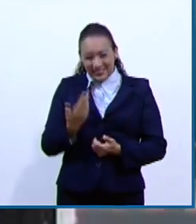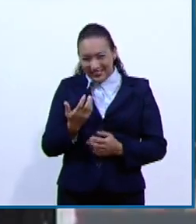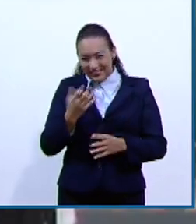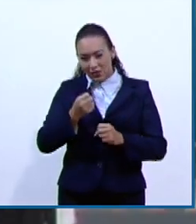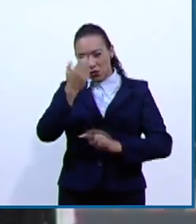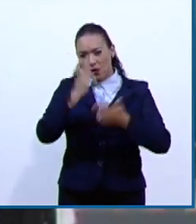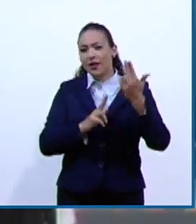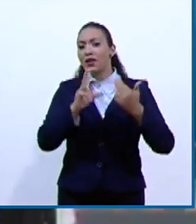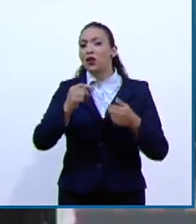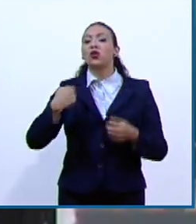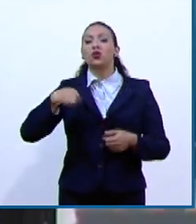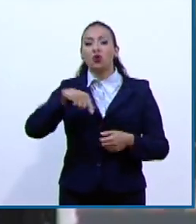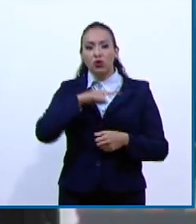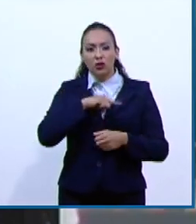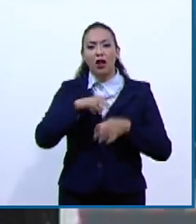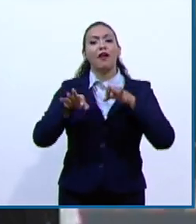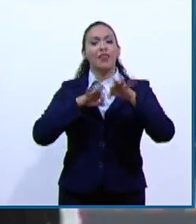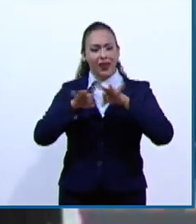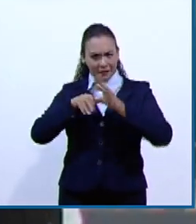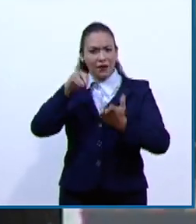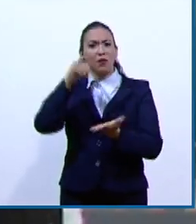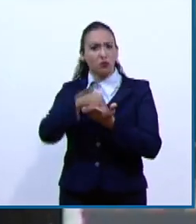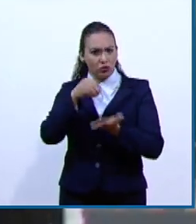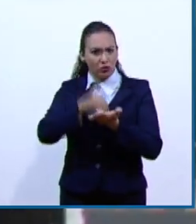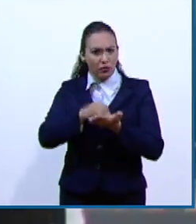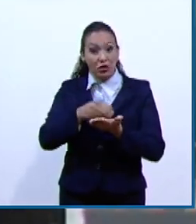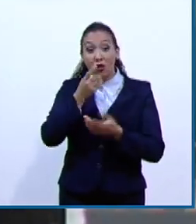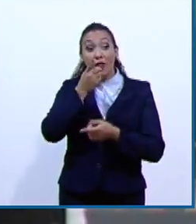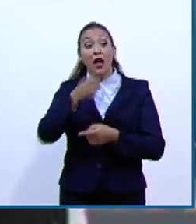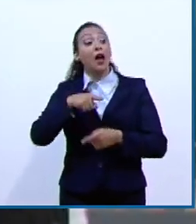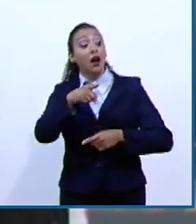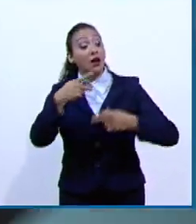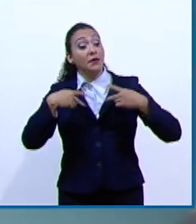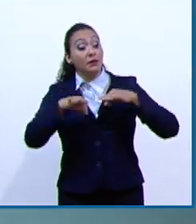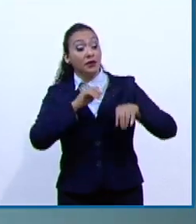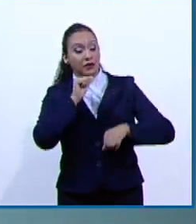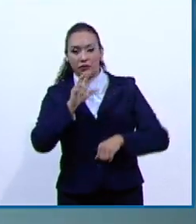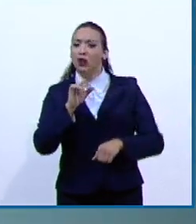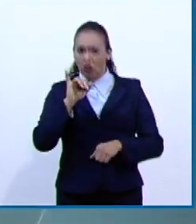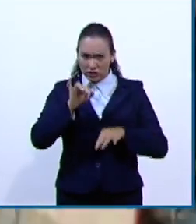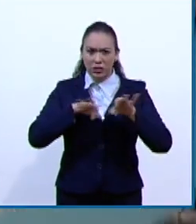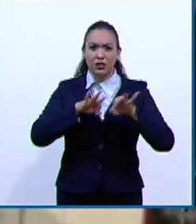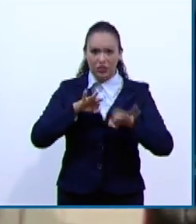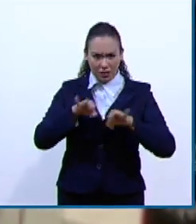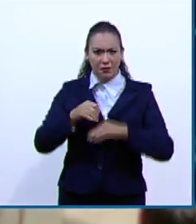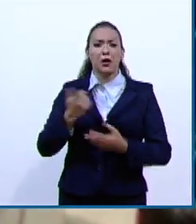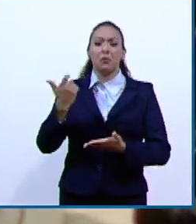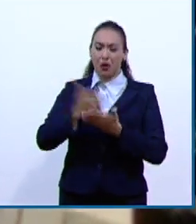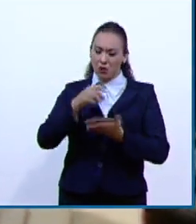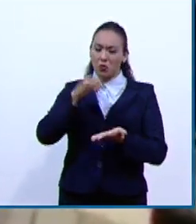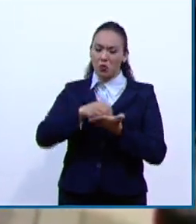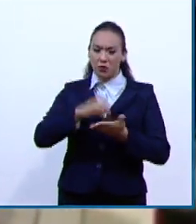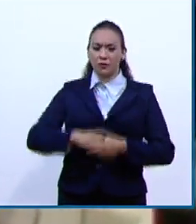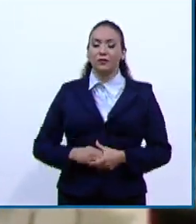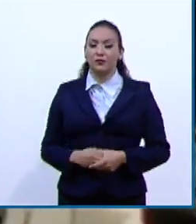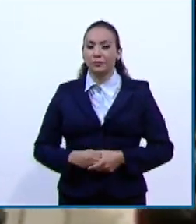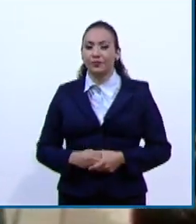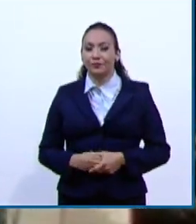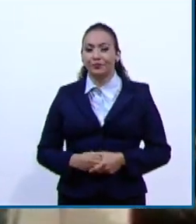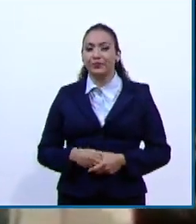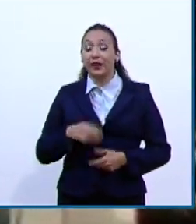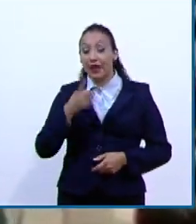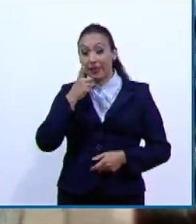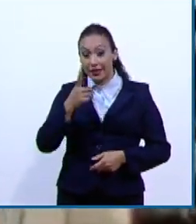trabajando, por eso se nos sigue pagando, también para que no malinformen al pueblo. insistieron en que la